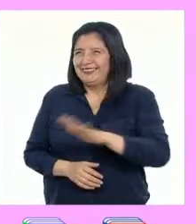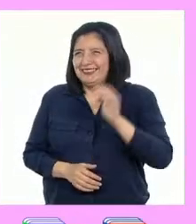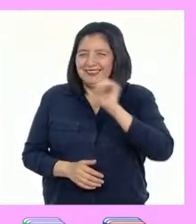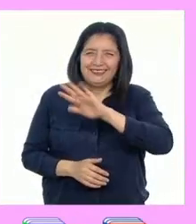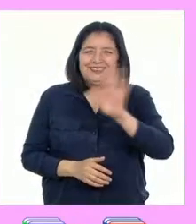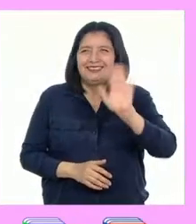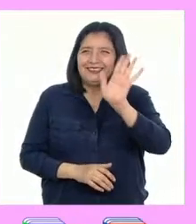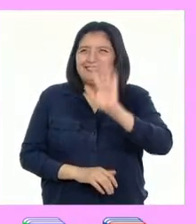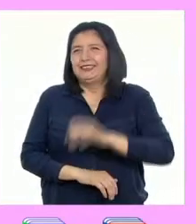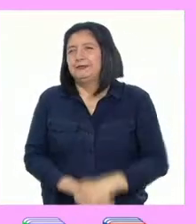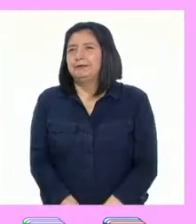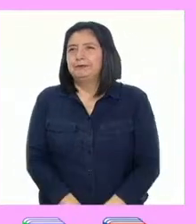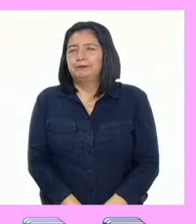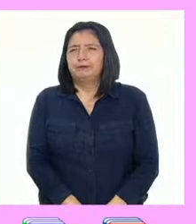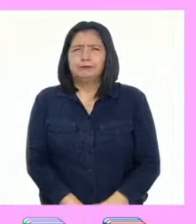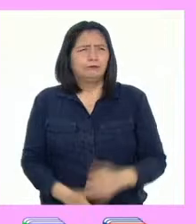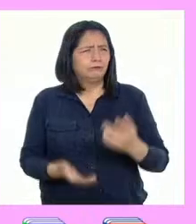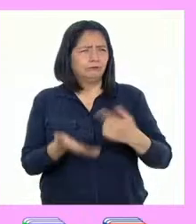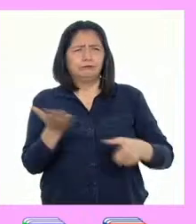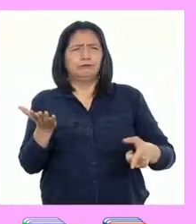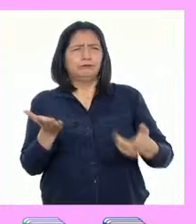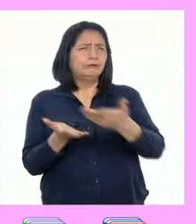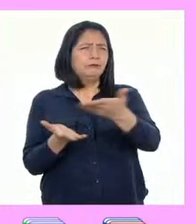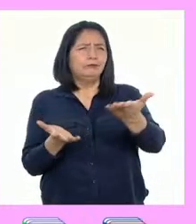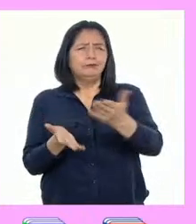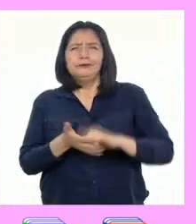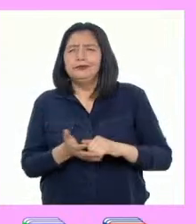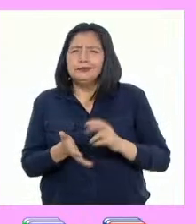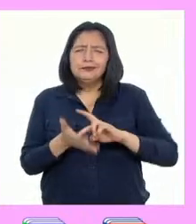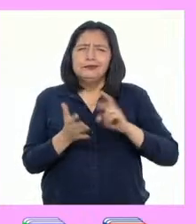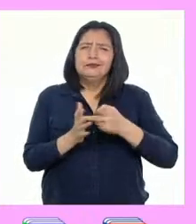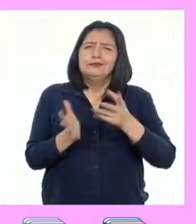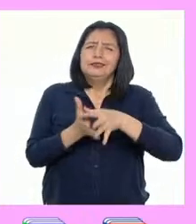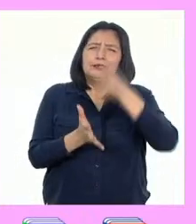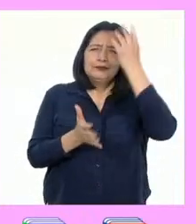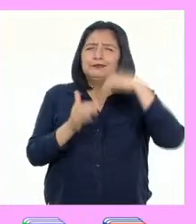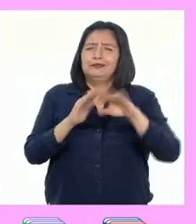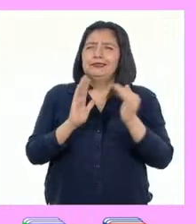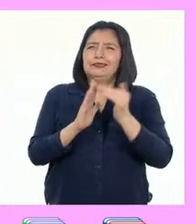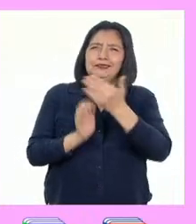hola chicas y chicos. ¿Qué ha significado para ustedes Aprendo en Casa?